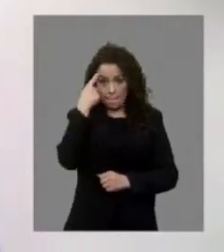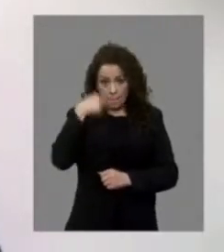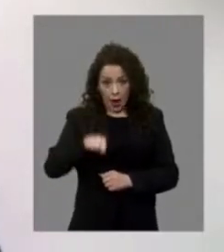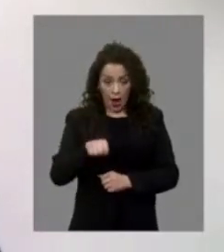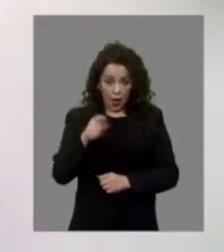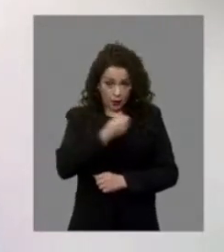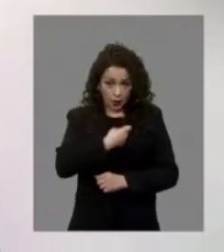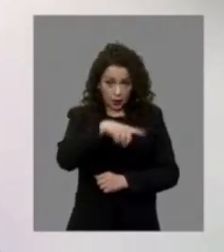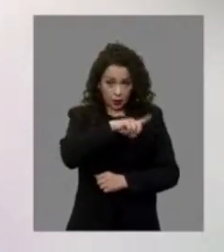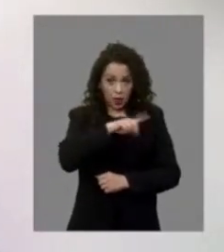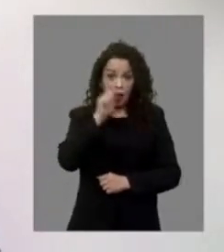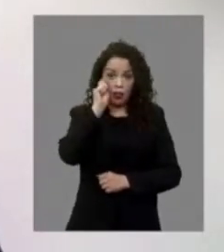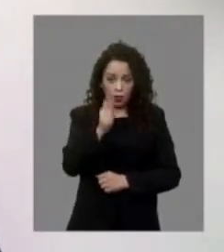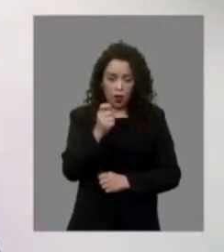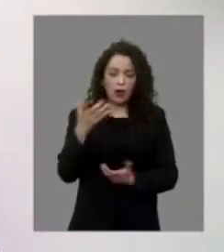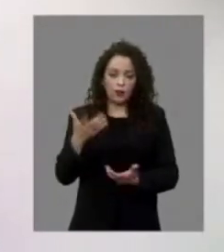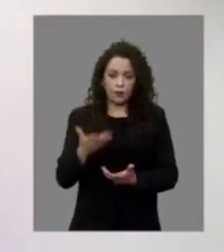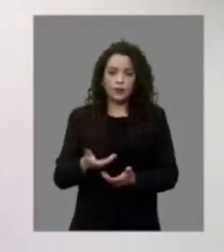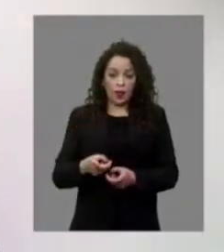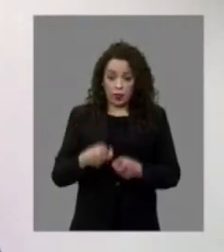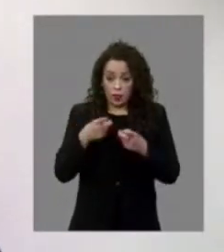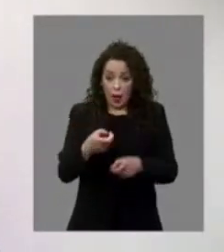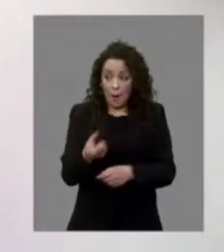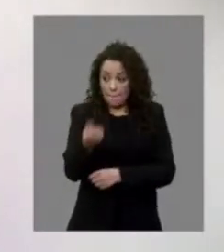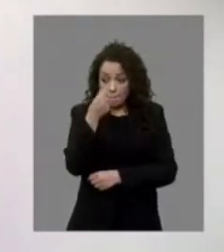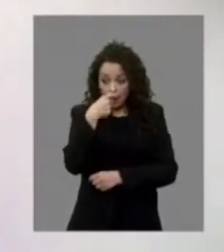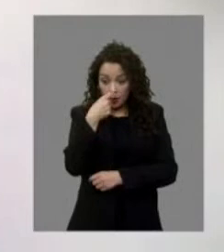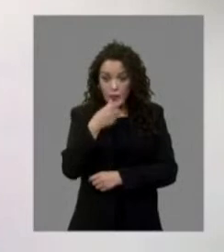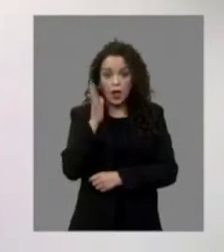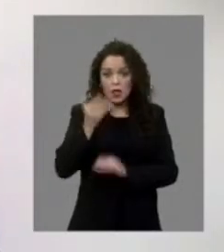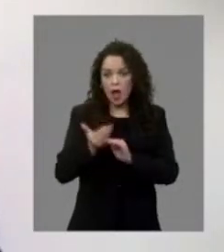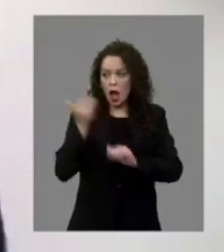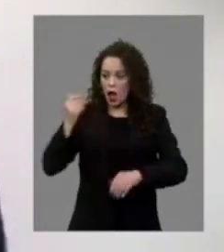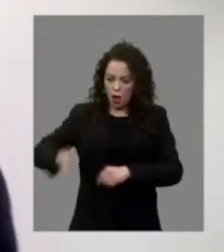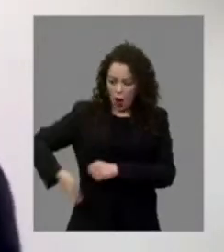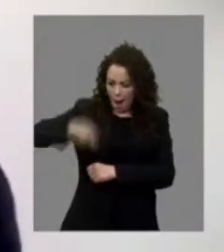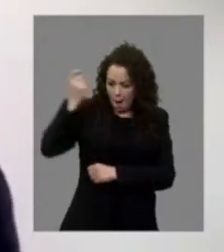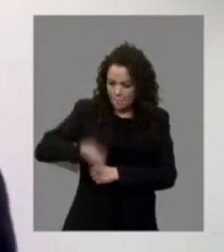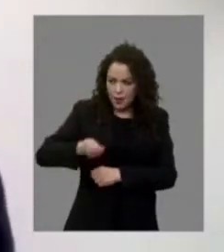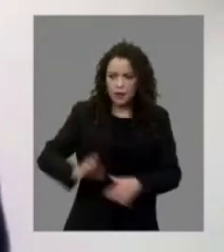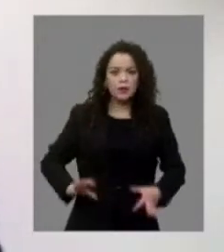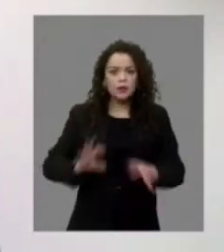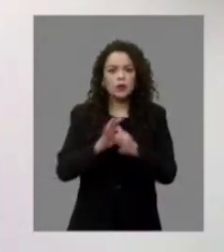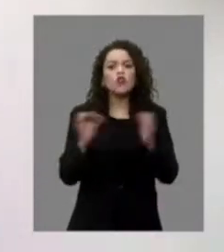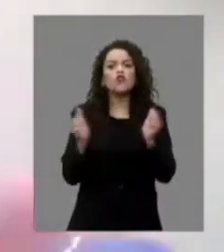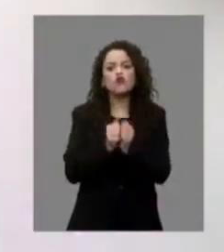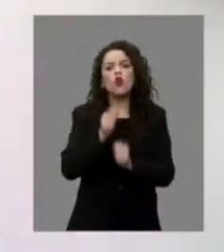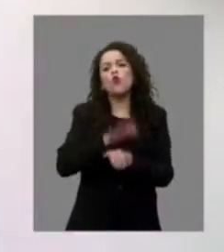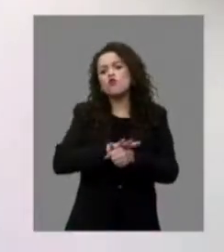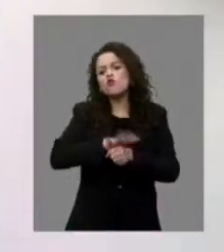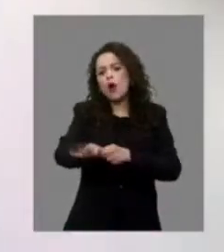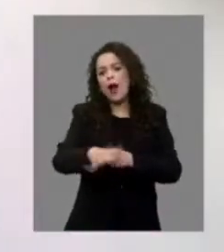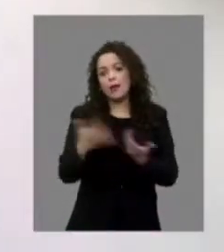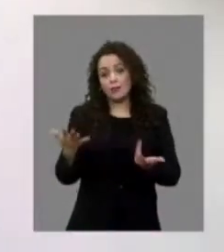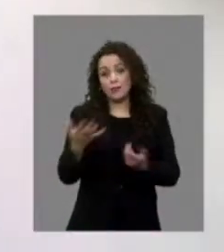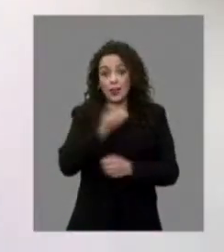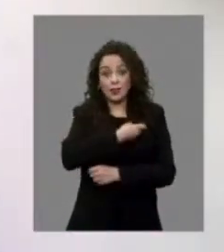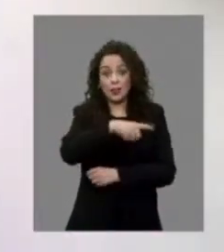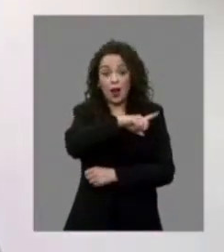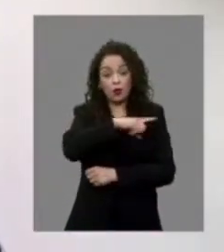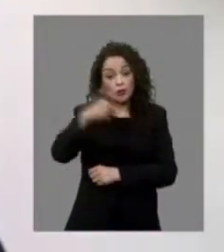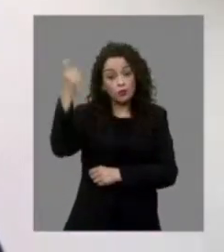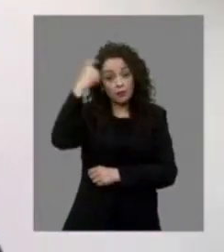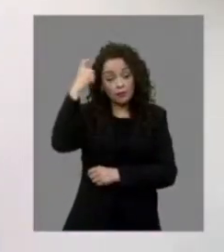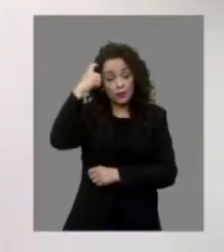medicamentos en sentencias que hemos emitido que tienen que ver con la salud mental y cómo precisamente en